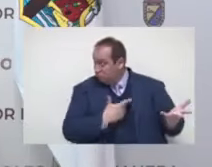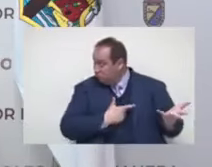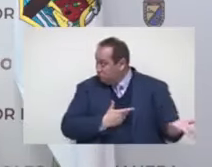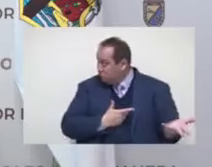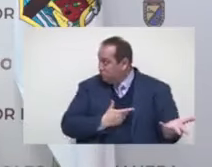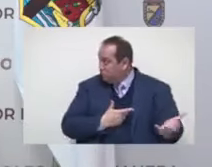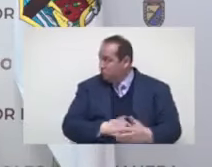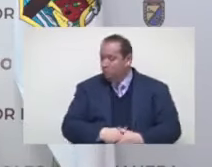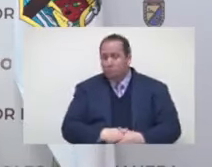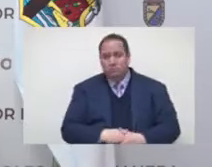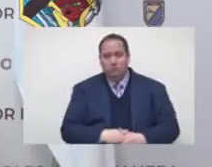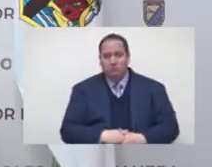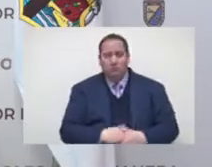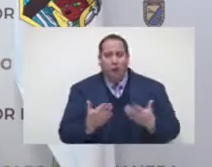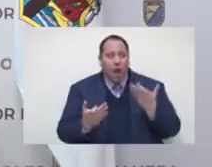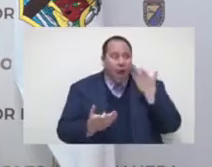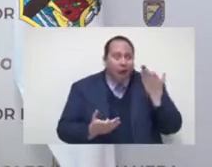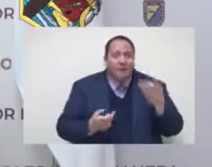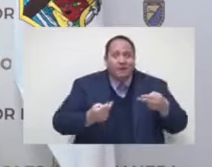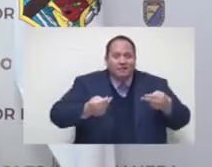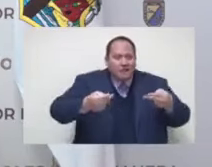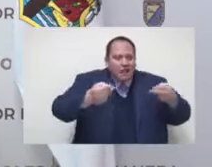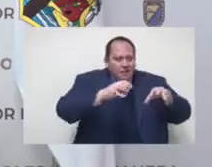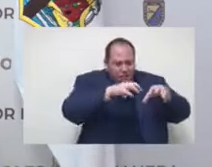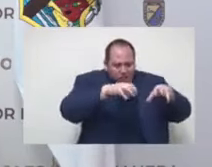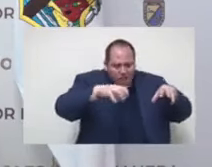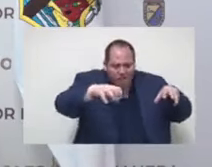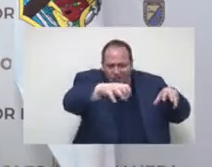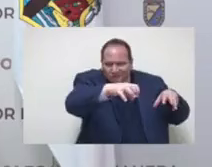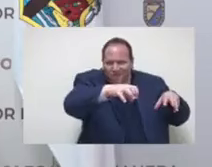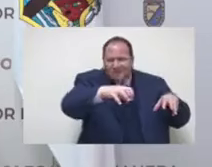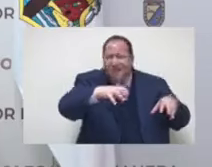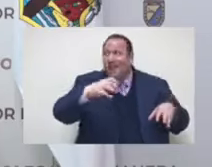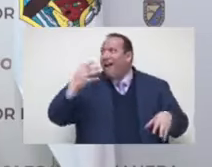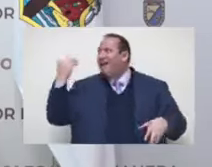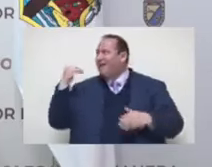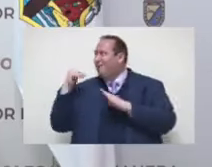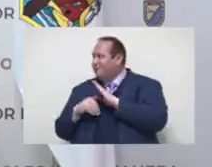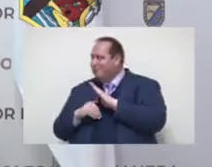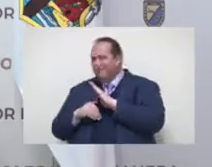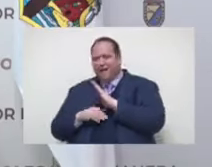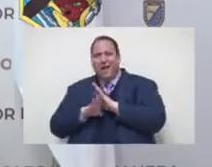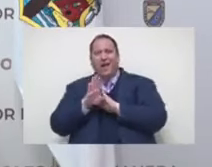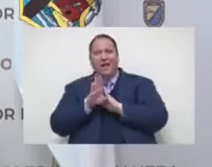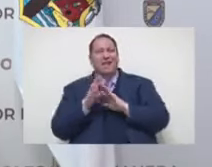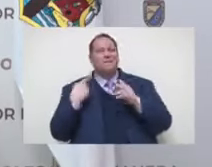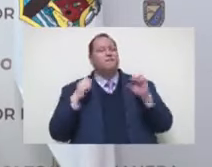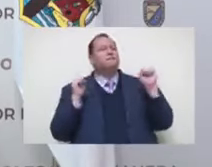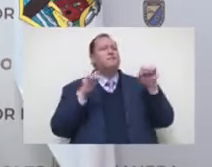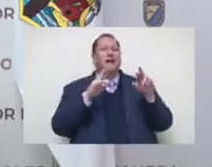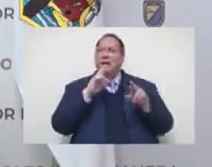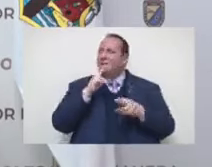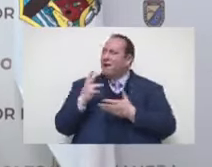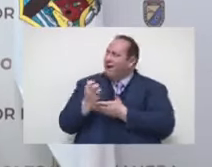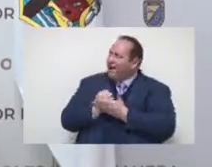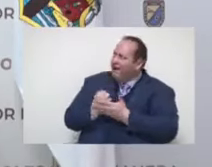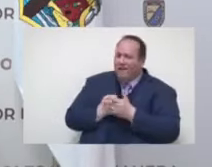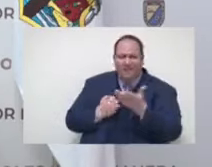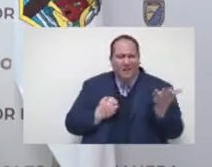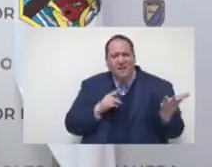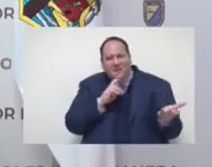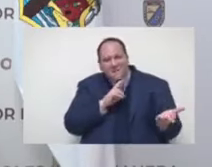Hoy vemos que los comercios les está yendo mucho mejor, que la gente está visitando el centro histórico.